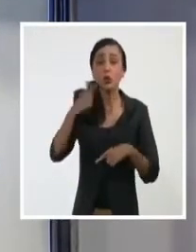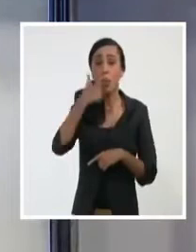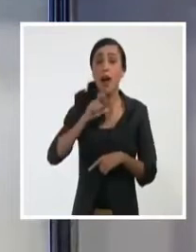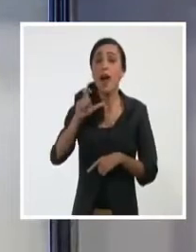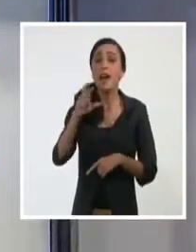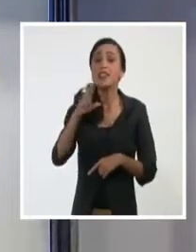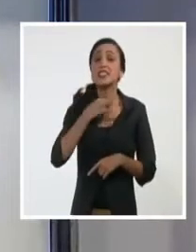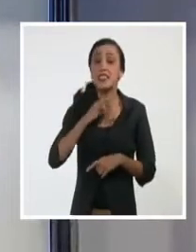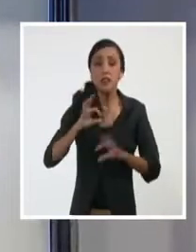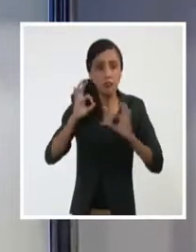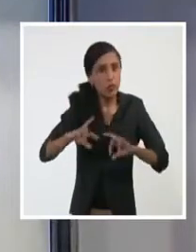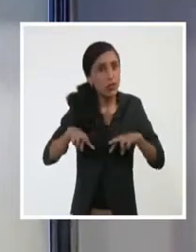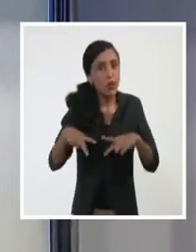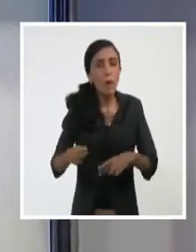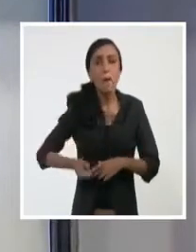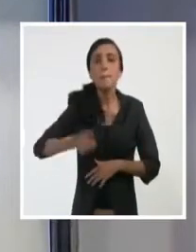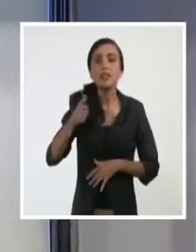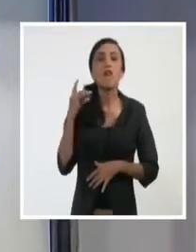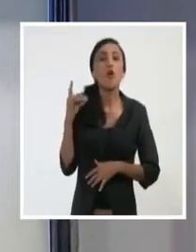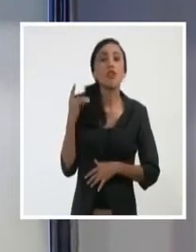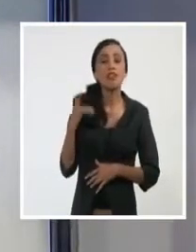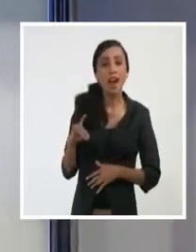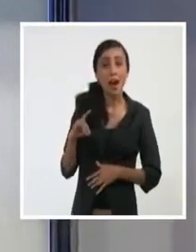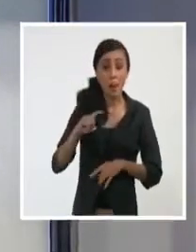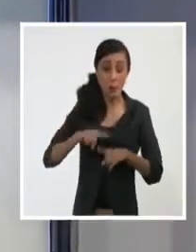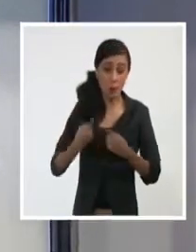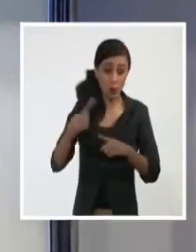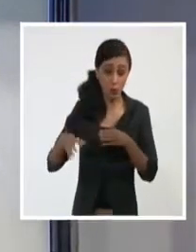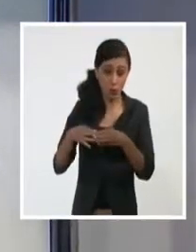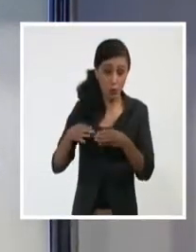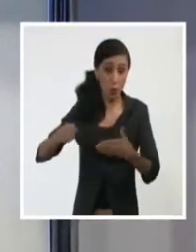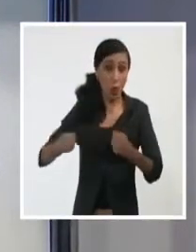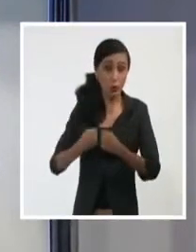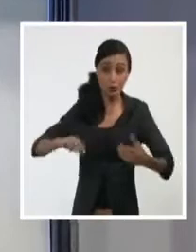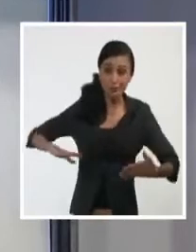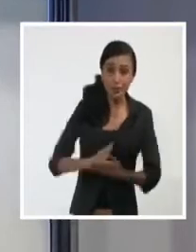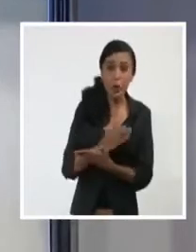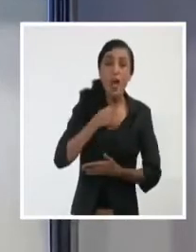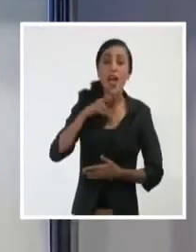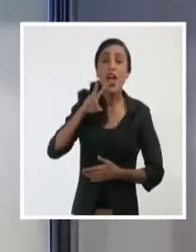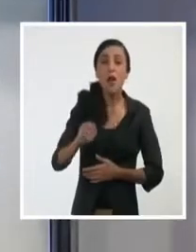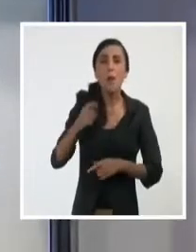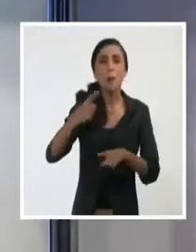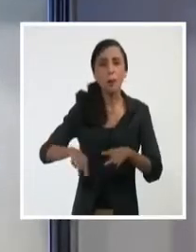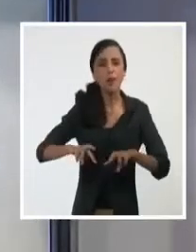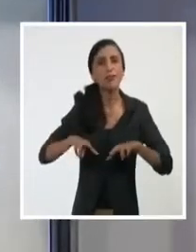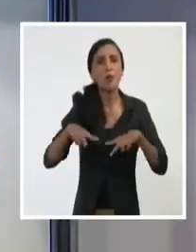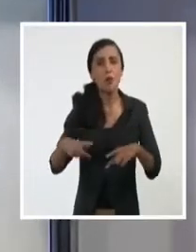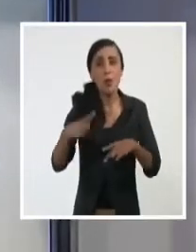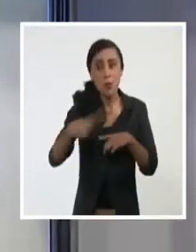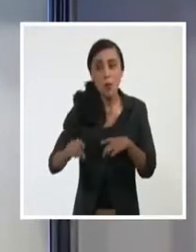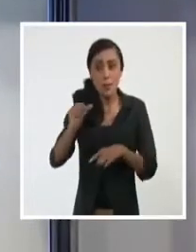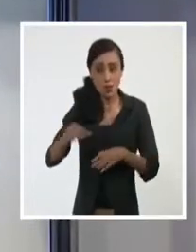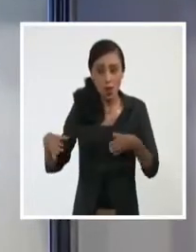de Bolivia tras el golpe de Estado que le dio la derecha a Evo, o que Daniel Ortega fuera reelecto en las urnas hace